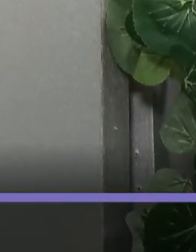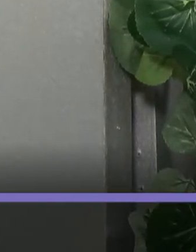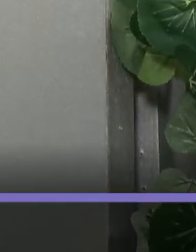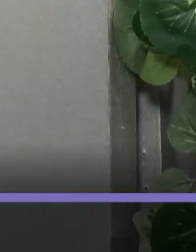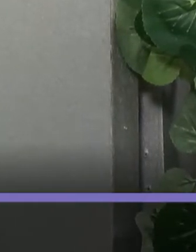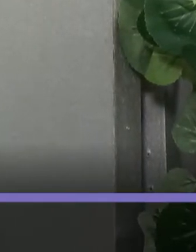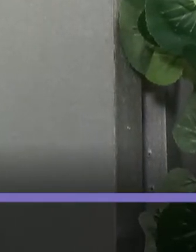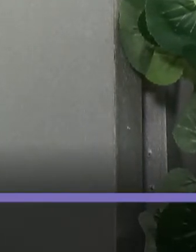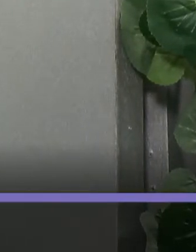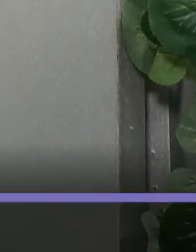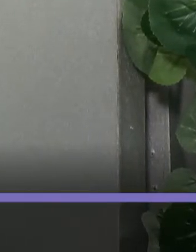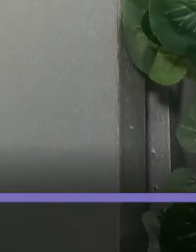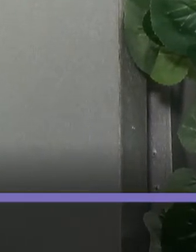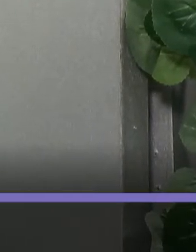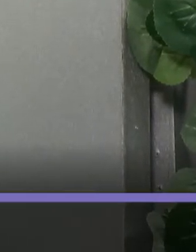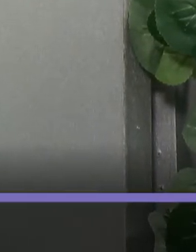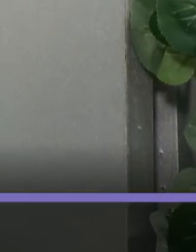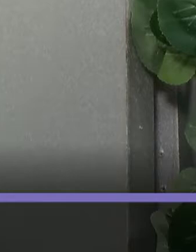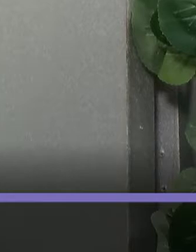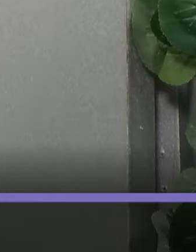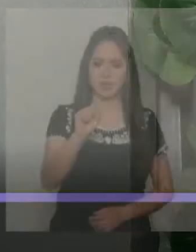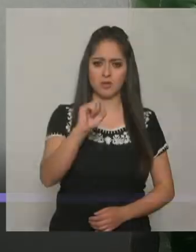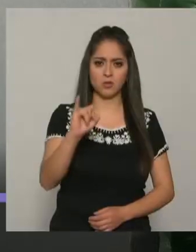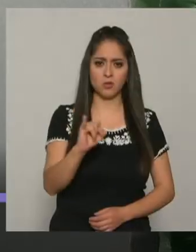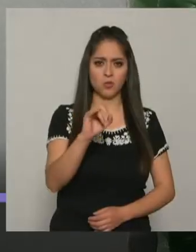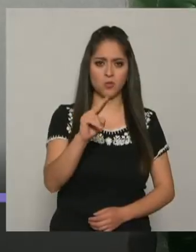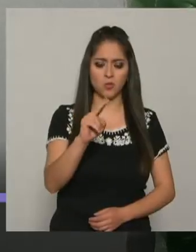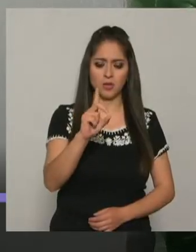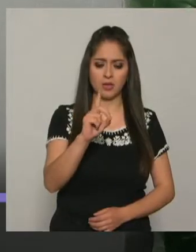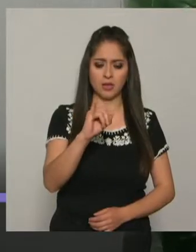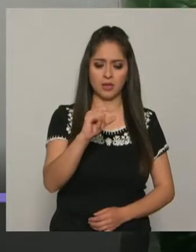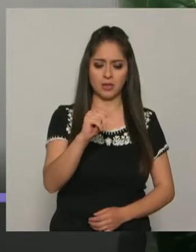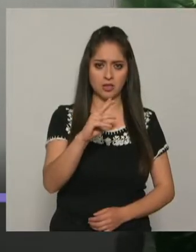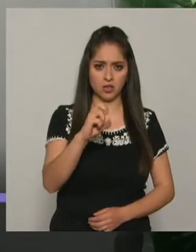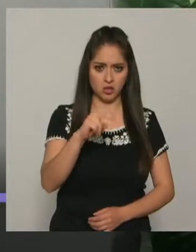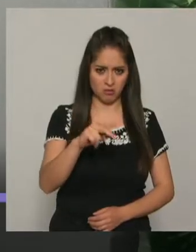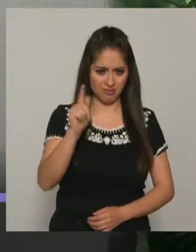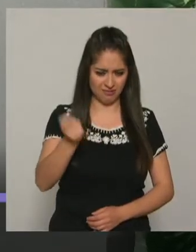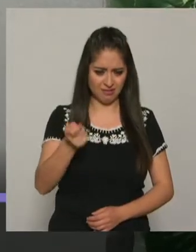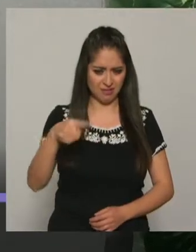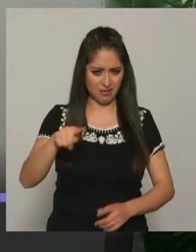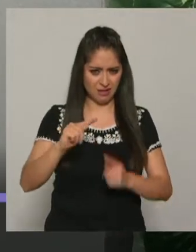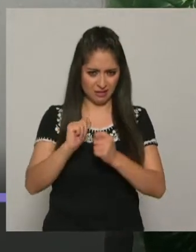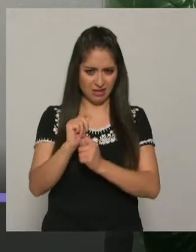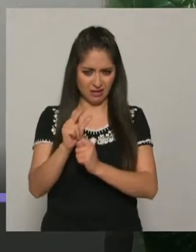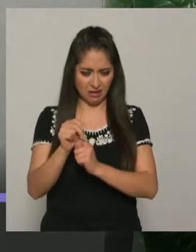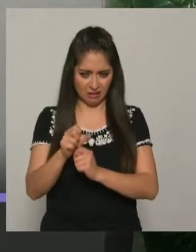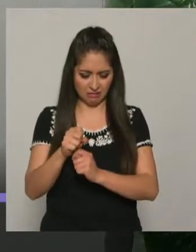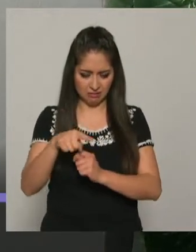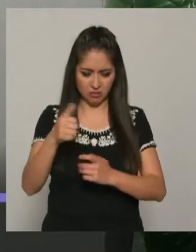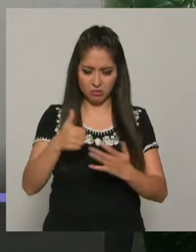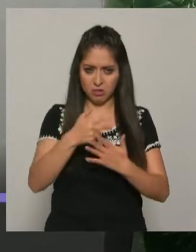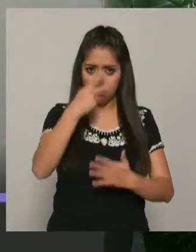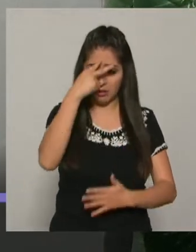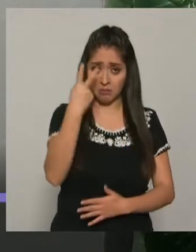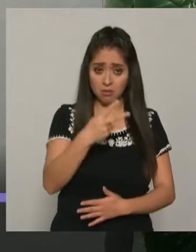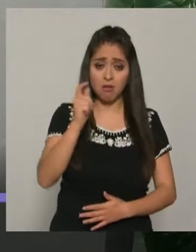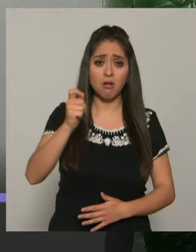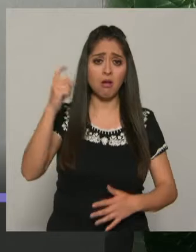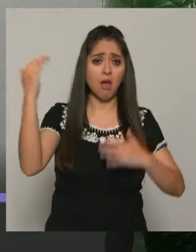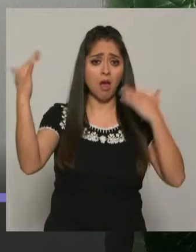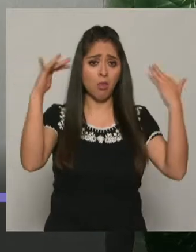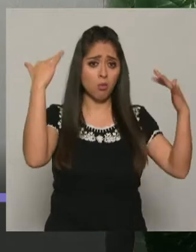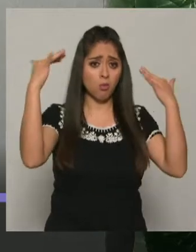de las infancias trans en Ciudad de México y hace uso de una encuesta que se hizo con personas trans adultas en